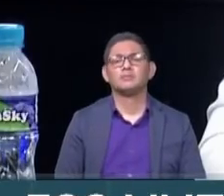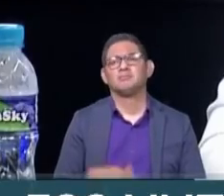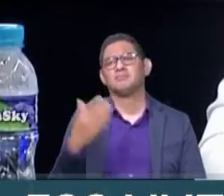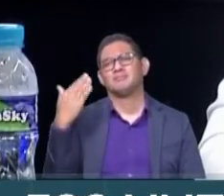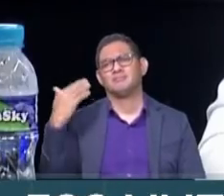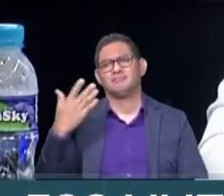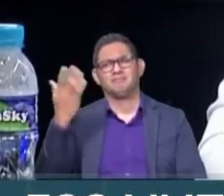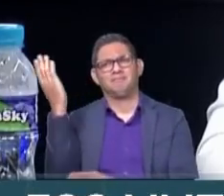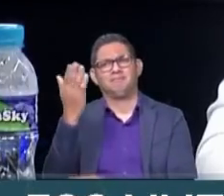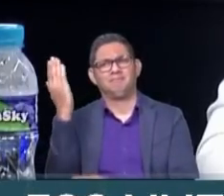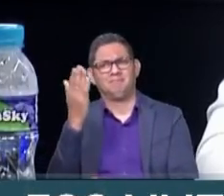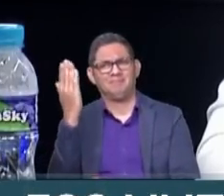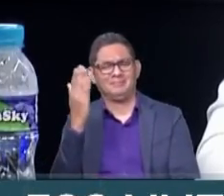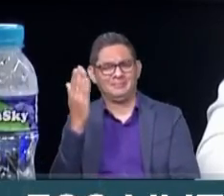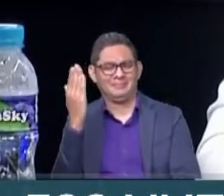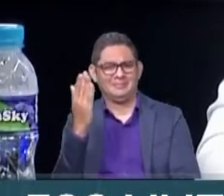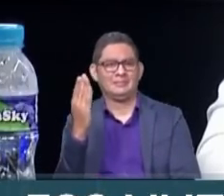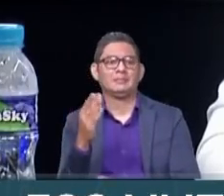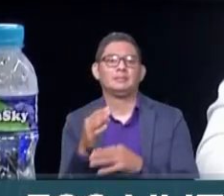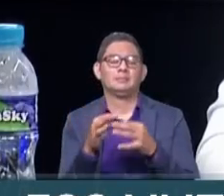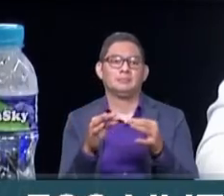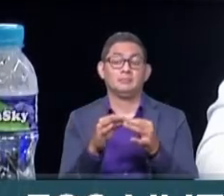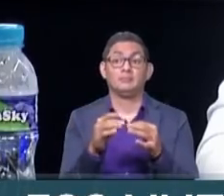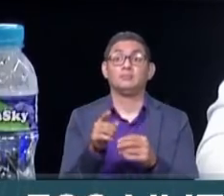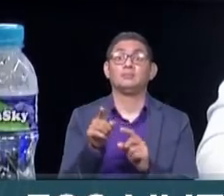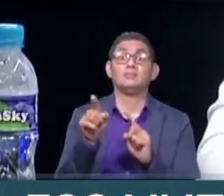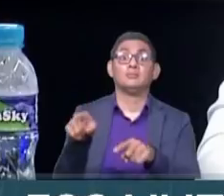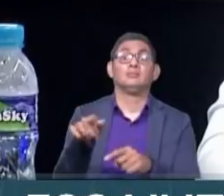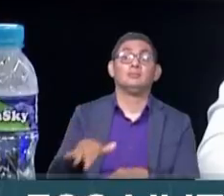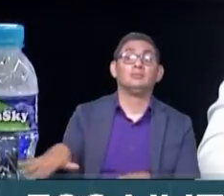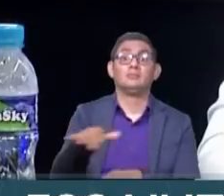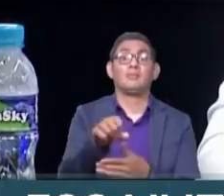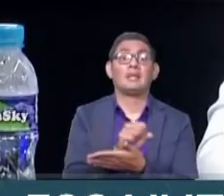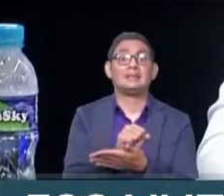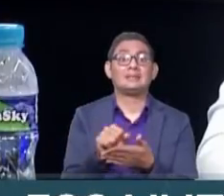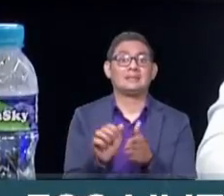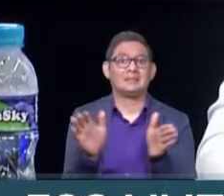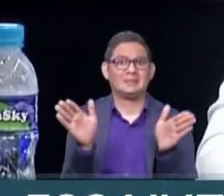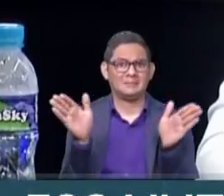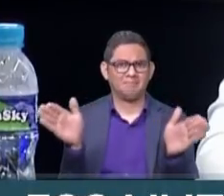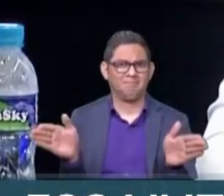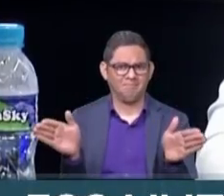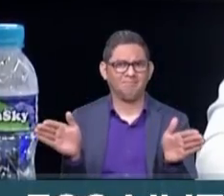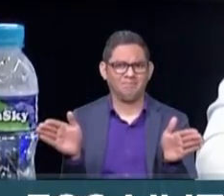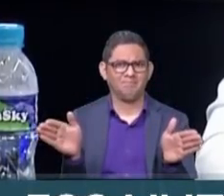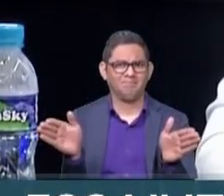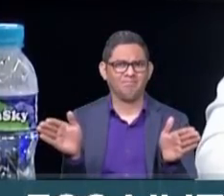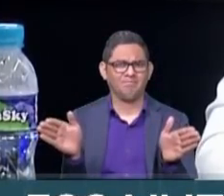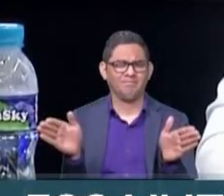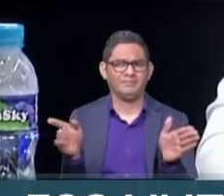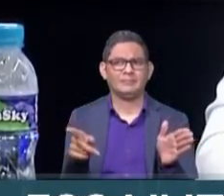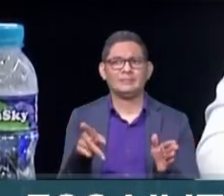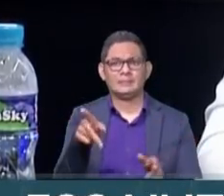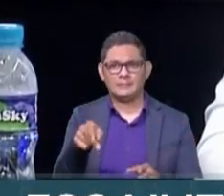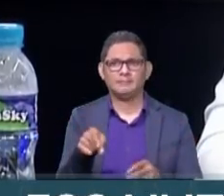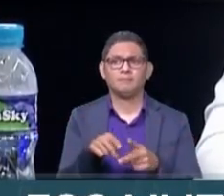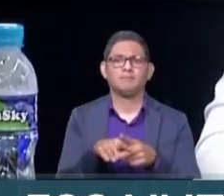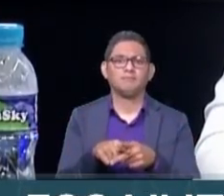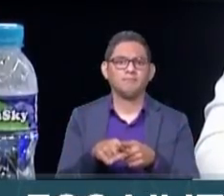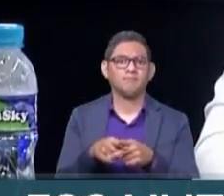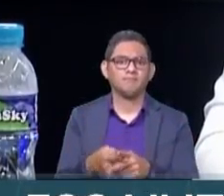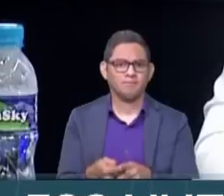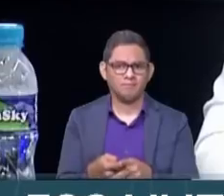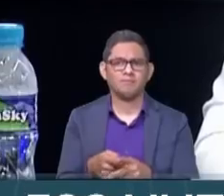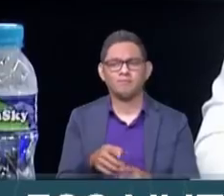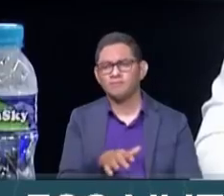conferencias, vamos a entrar al distrito de San Miguelito con sus 9 corregimientos, ¿verdad? Donde vamos a